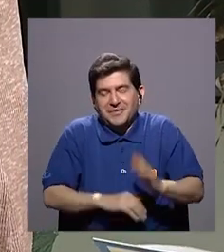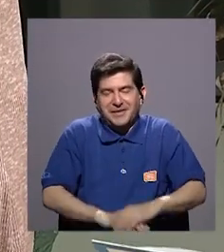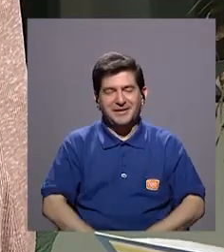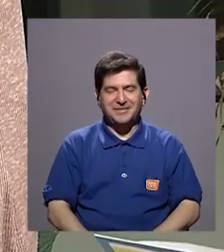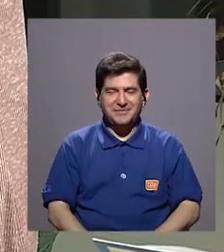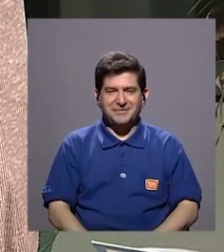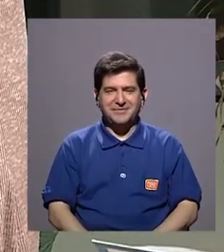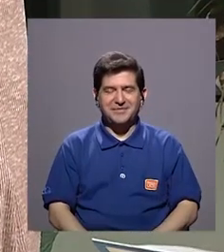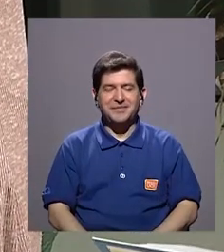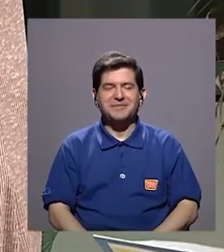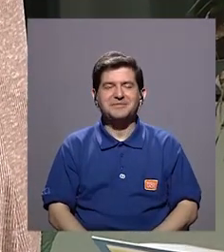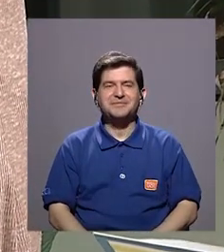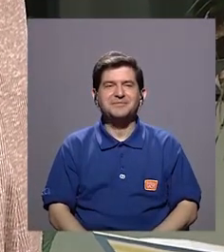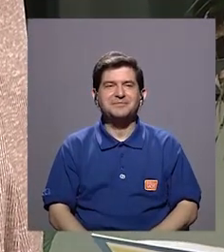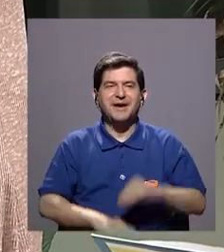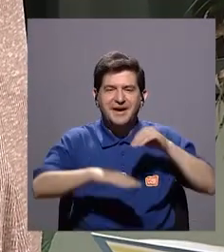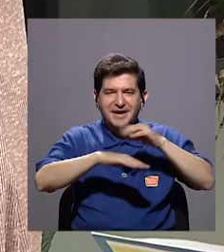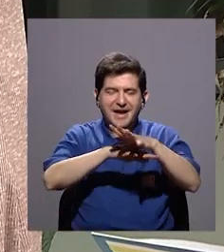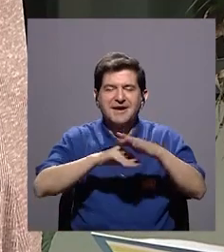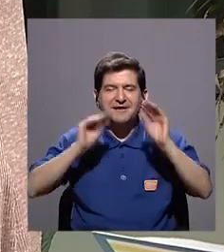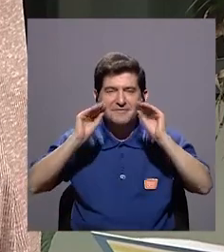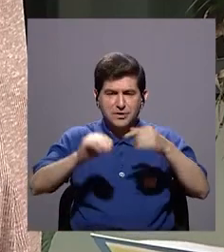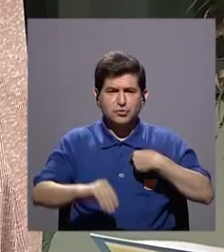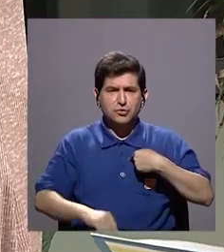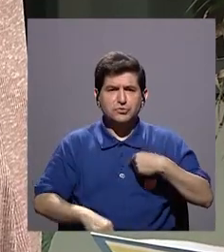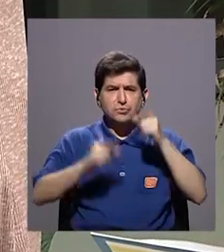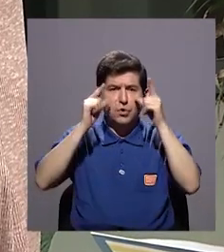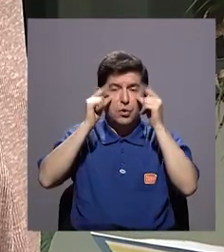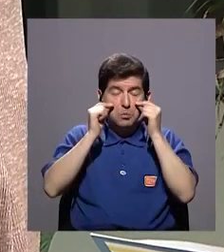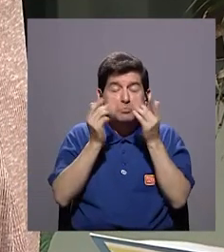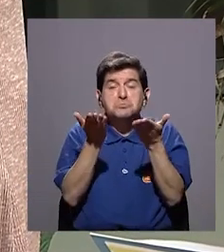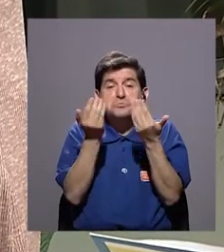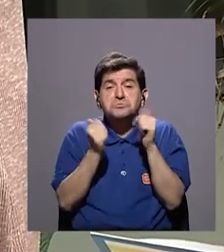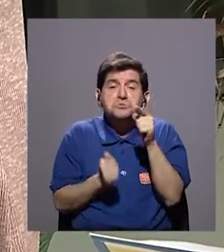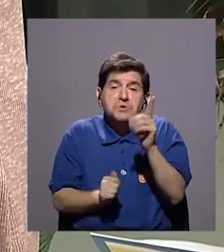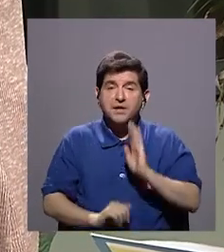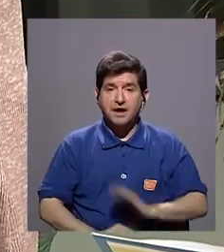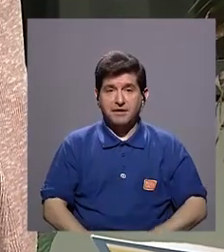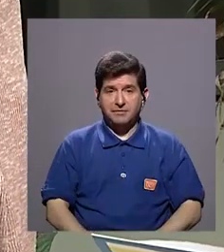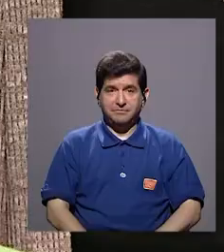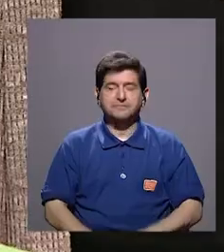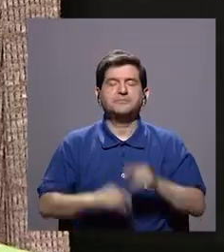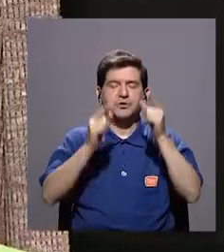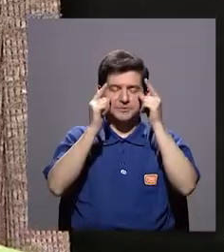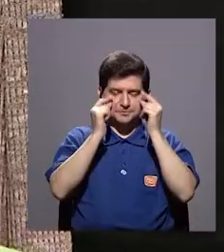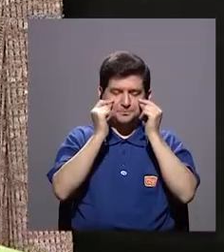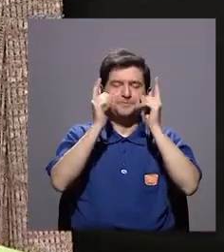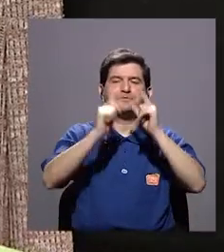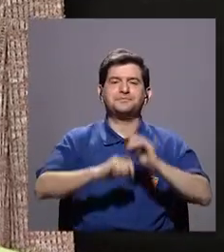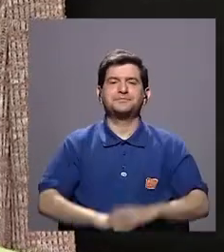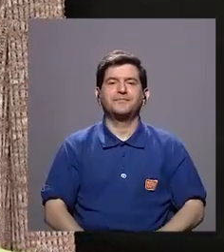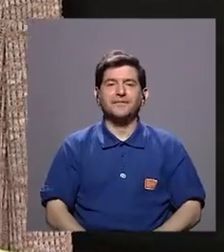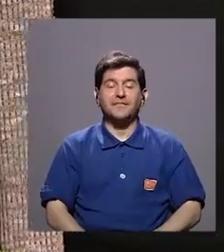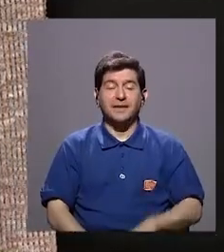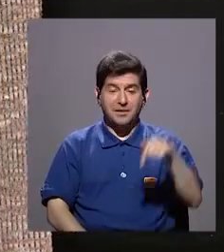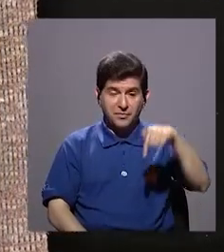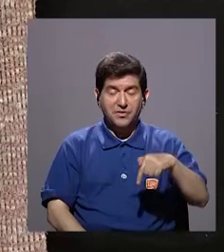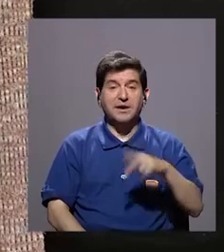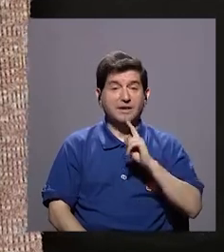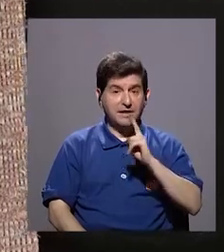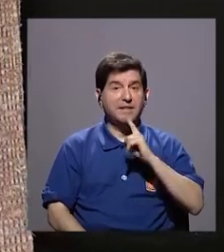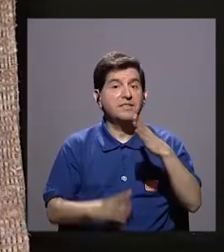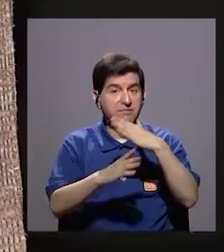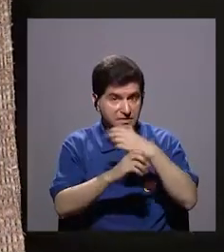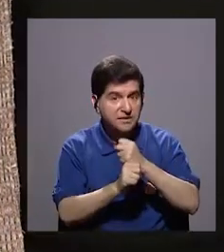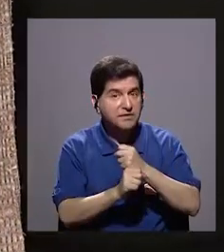Es para efectos didácticos. Para efectos didácticos. ¿Yo tendría que cerrar los ojos o no? Si usted quiere cerrar los ojos. Voy a cerrarlos. Y porque lo